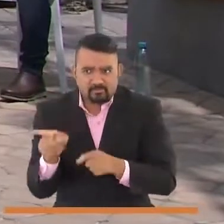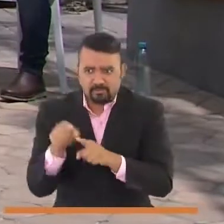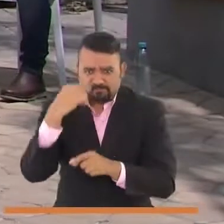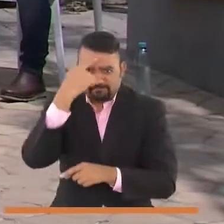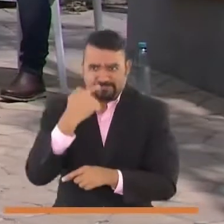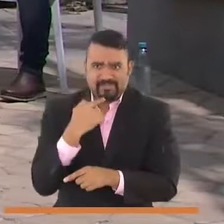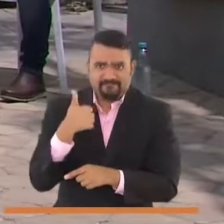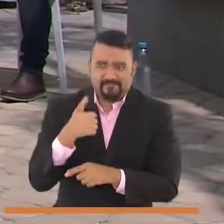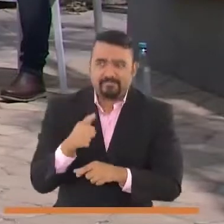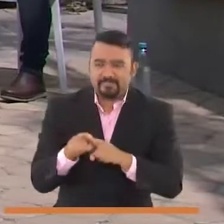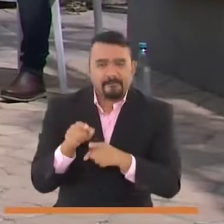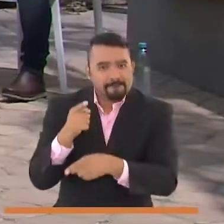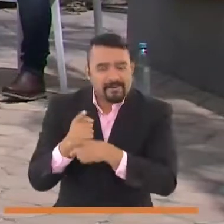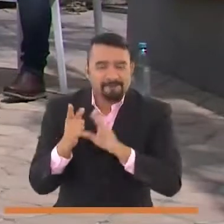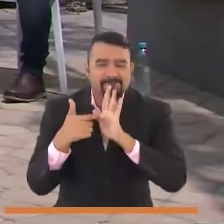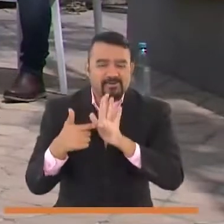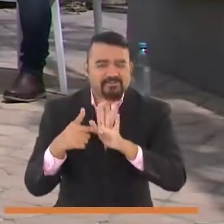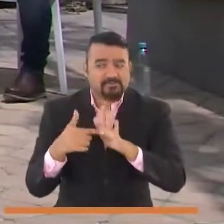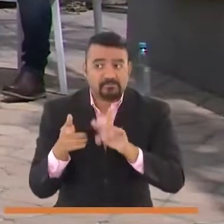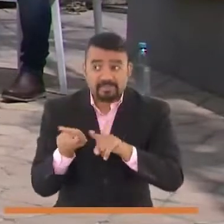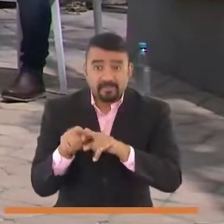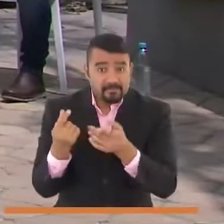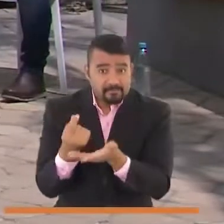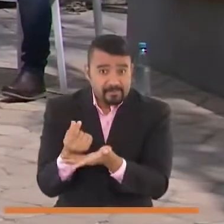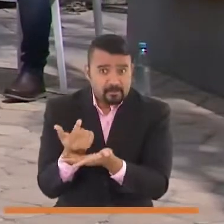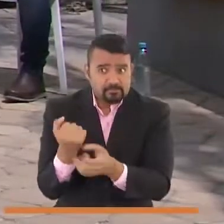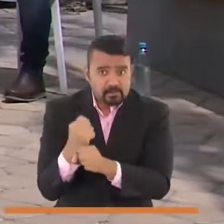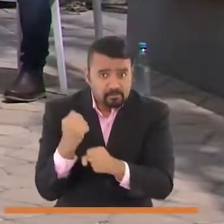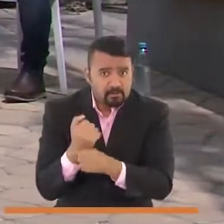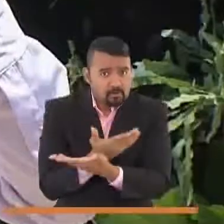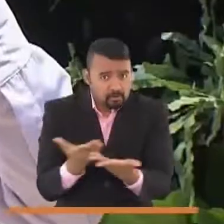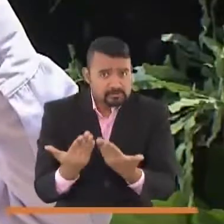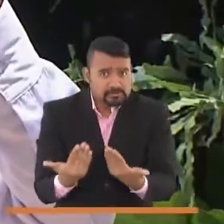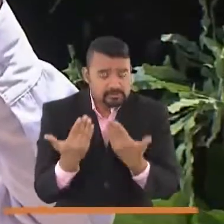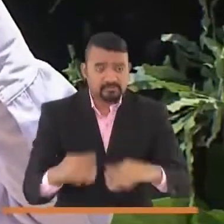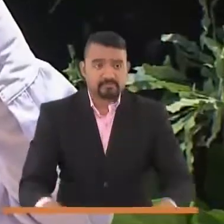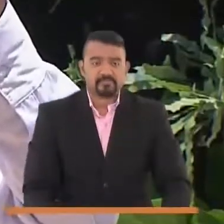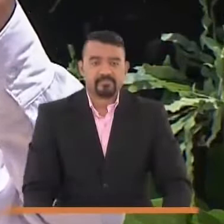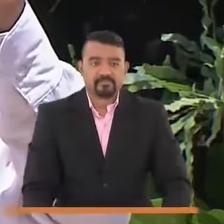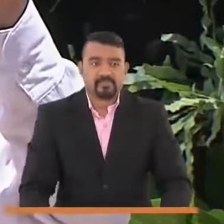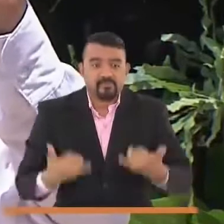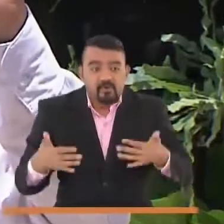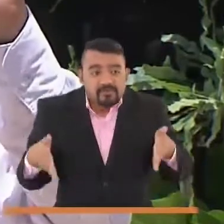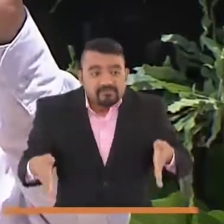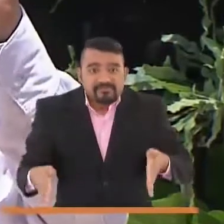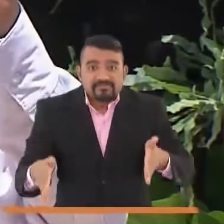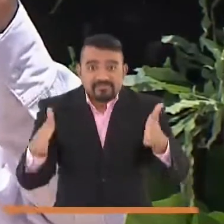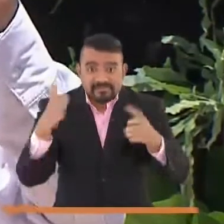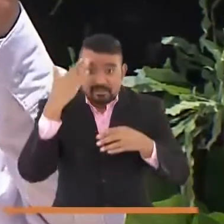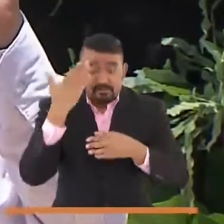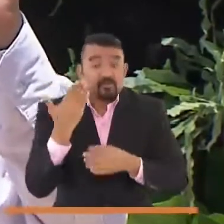cumpliendo a Envigado. Y eso dinamiza también la economía. Este pasaje que se inaugura hoy, el